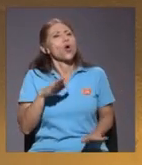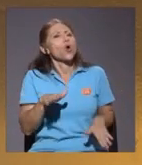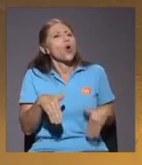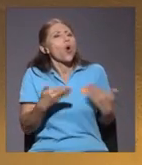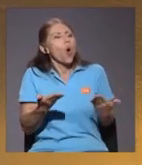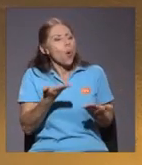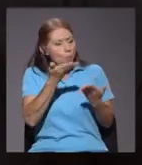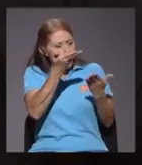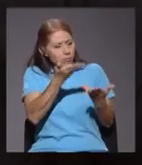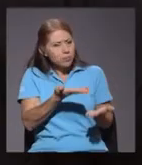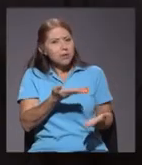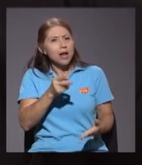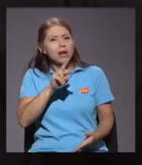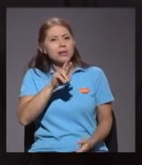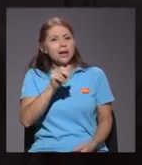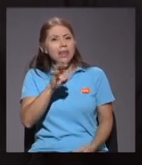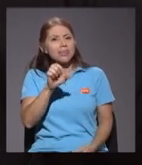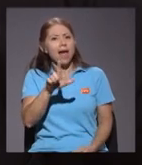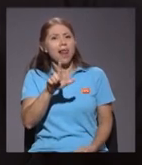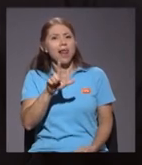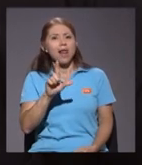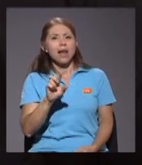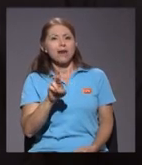y rivera